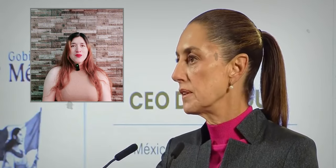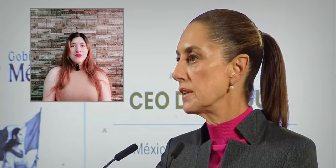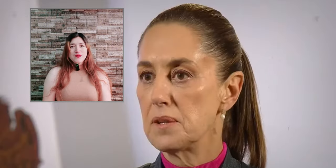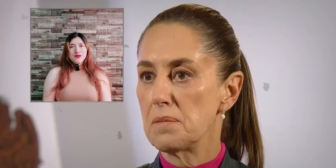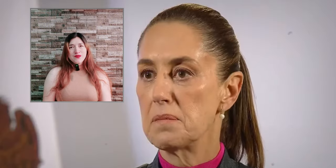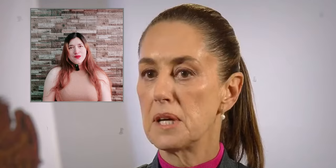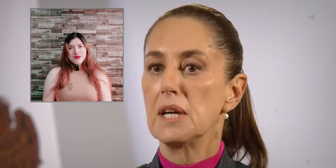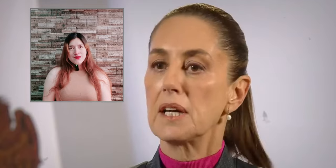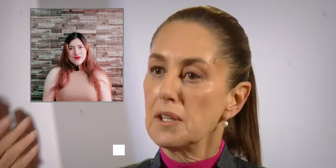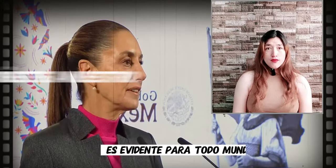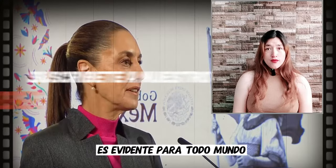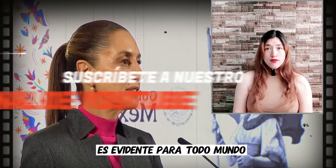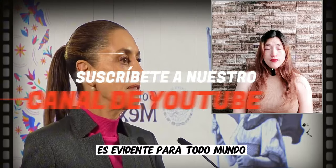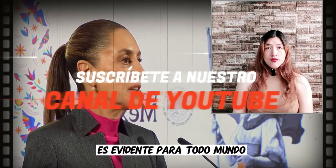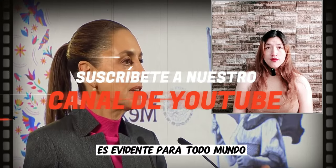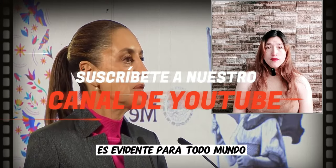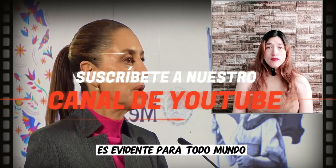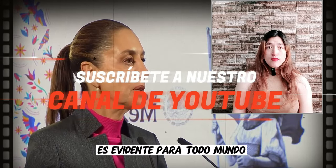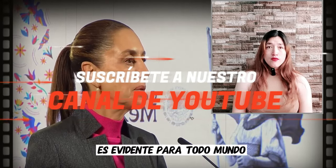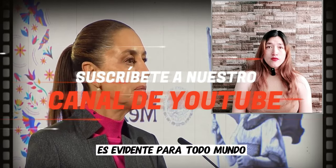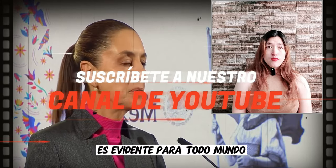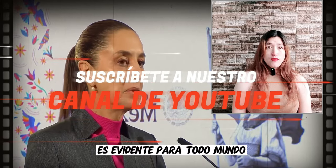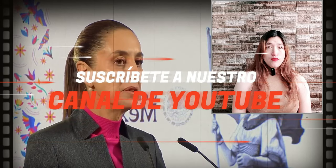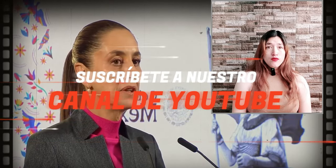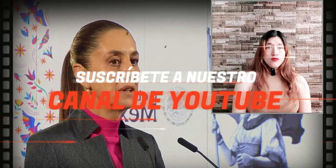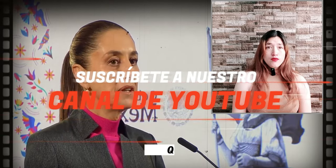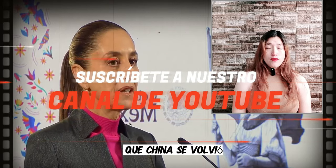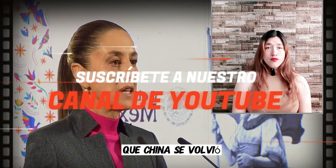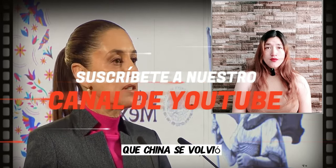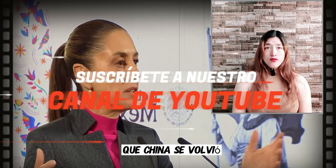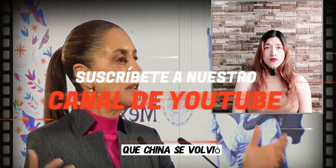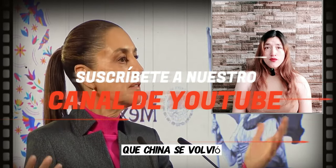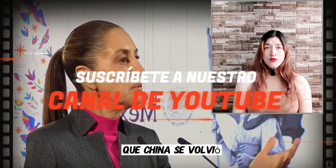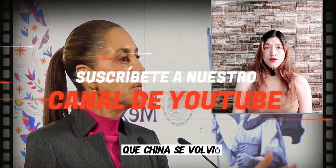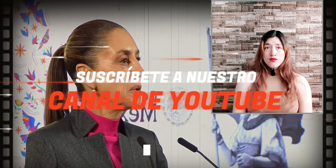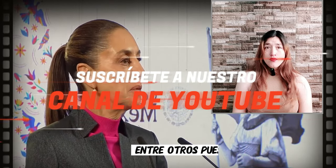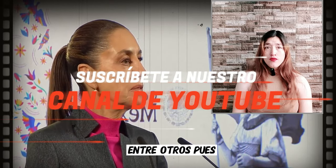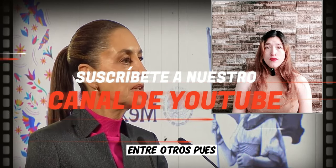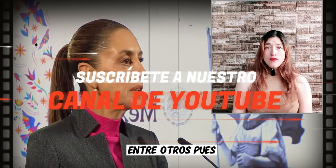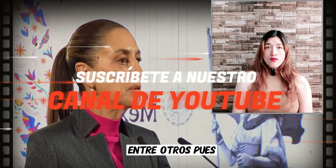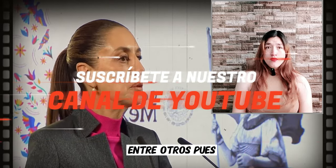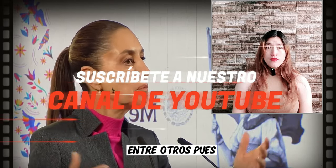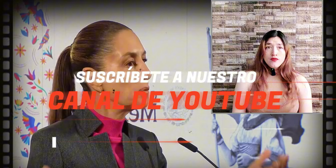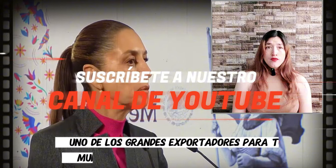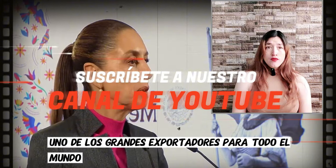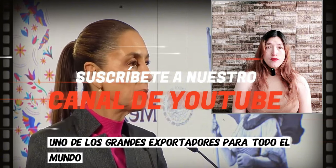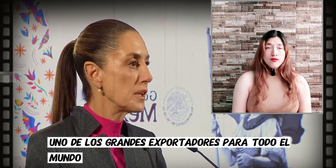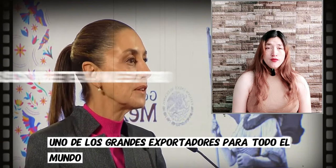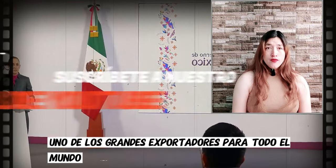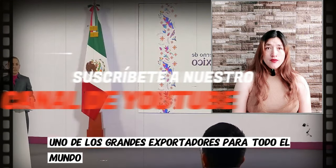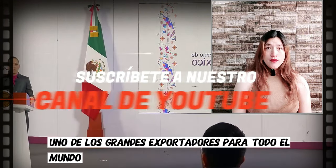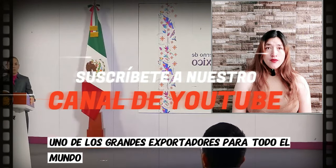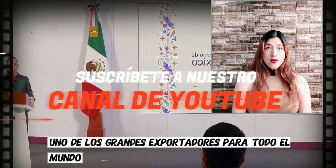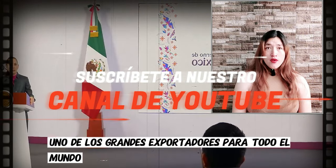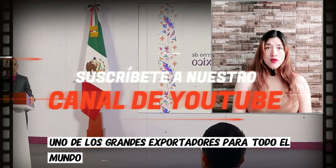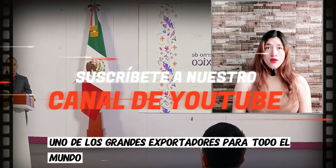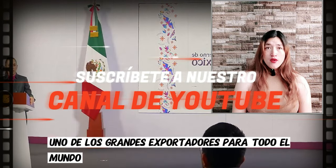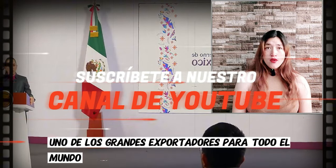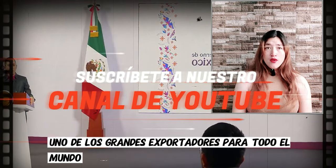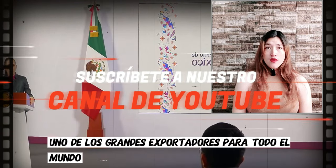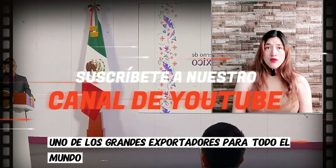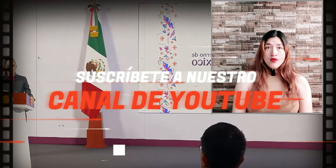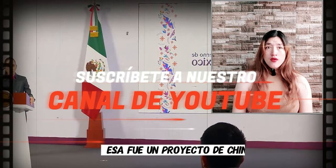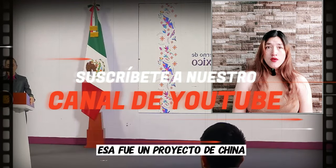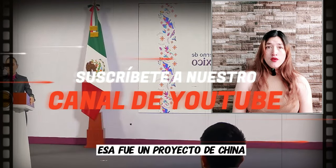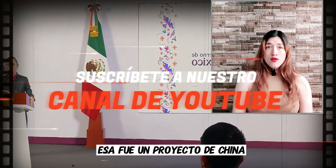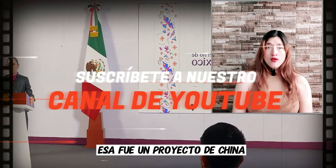video. Es evidente para todo el mundo que China se volvió, entre otros, pues uno de los grandes exportadores para